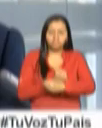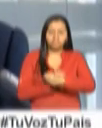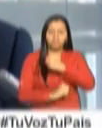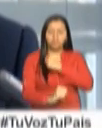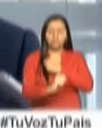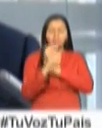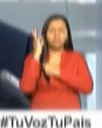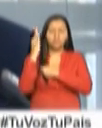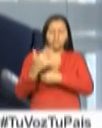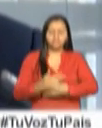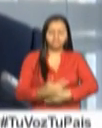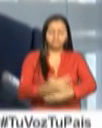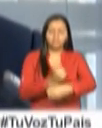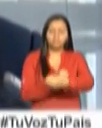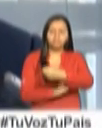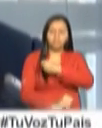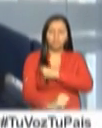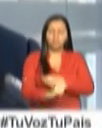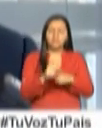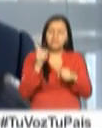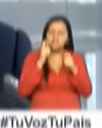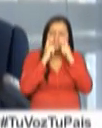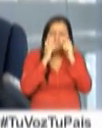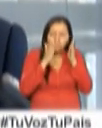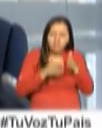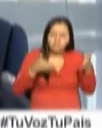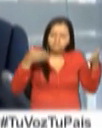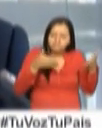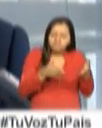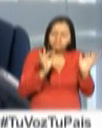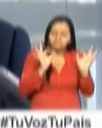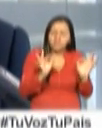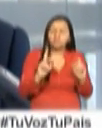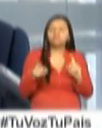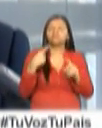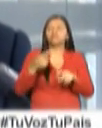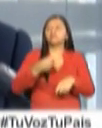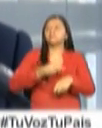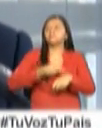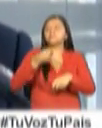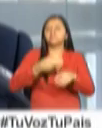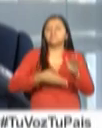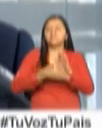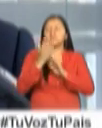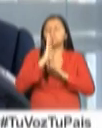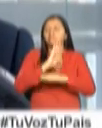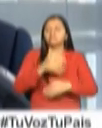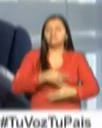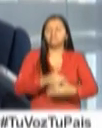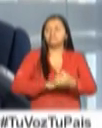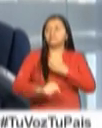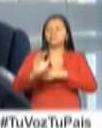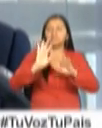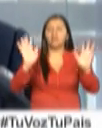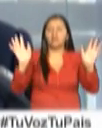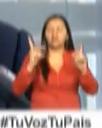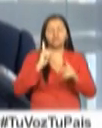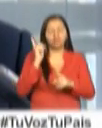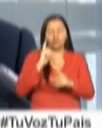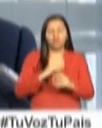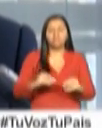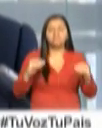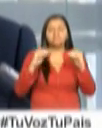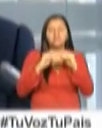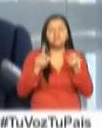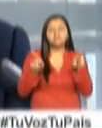eso sí engloba ya no solamente específicamente como parto humanizado. Entonces, el pretender